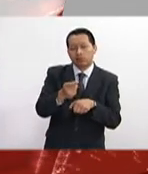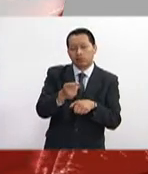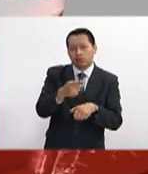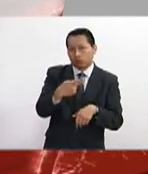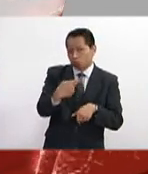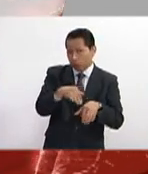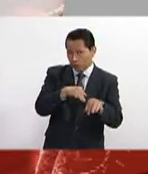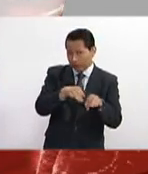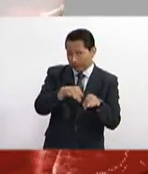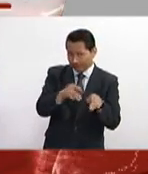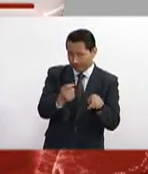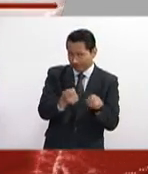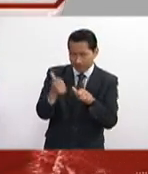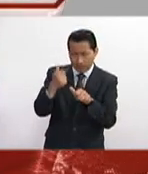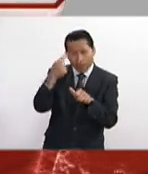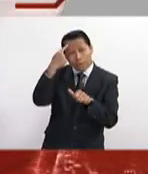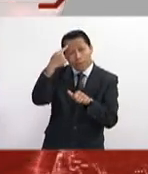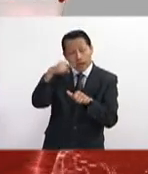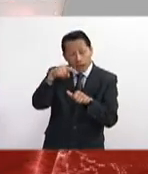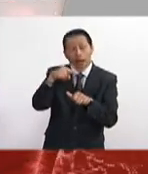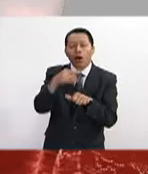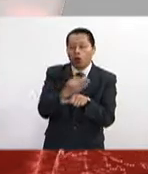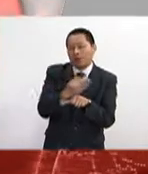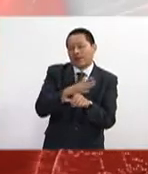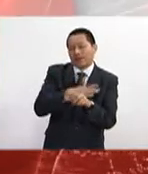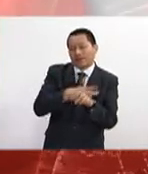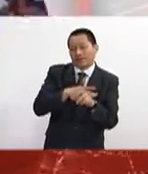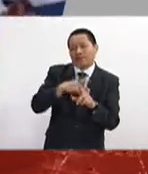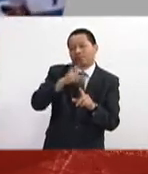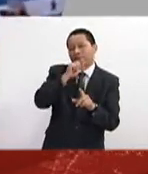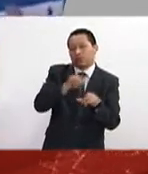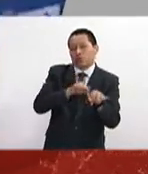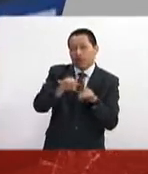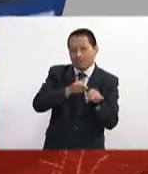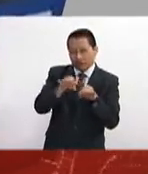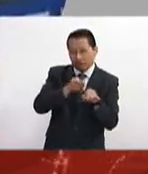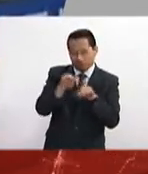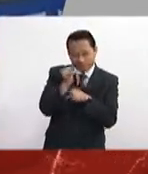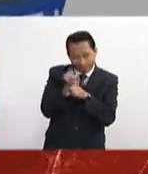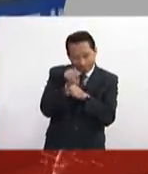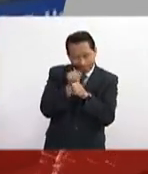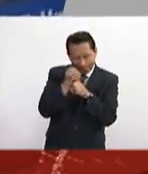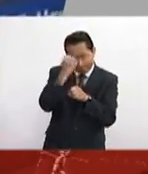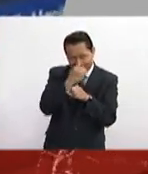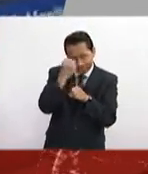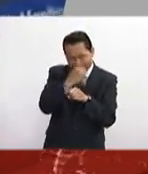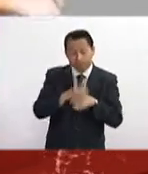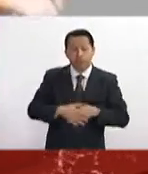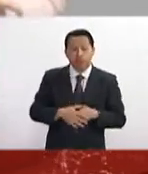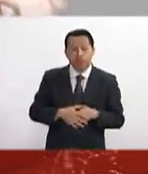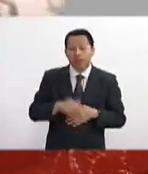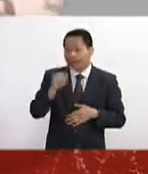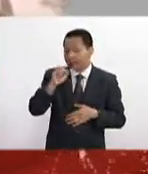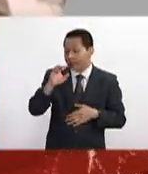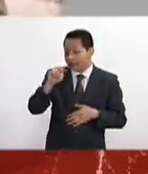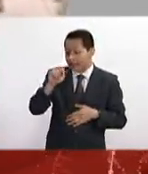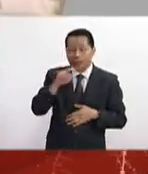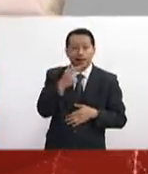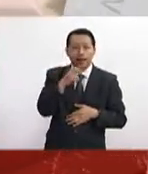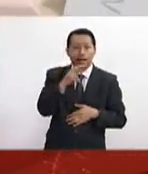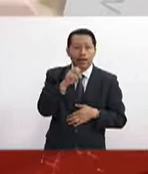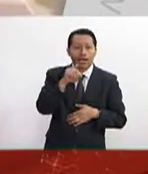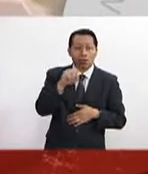de sus tareas para las investigaciones correspondientes. El secretario de Comunicaciones y Transportes, Gerardo Ruiz